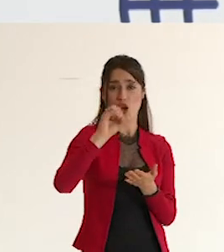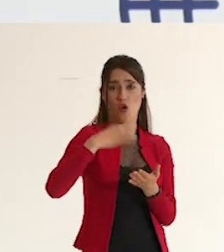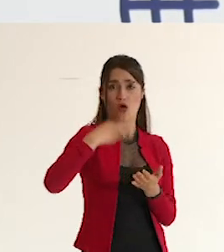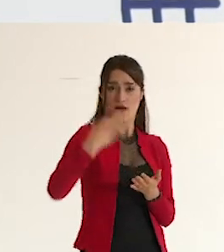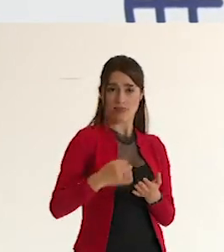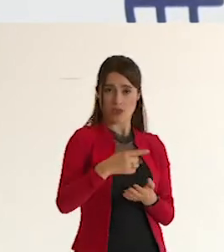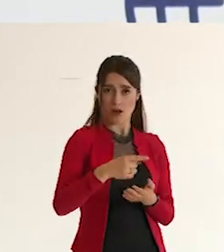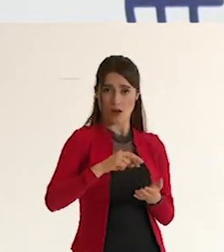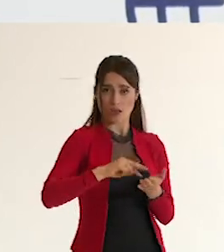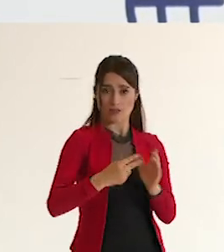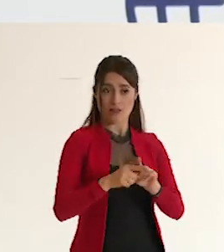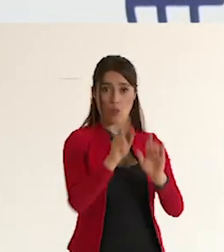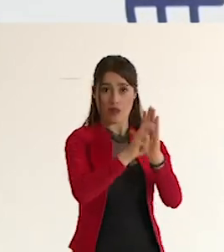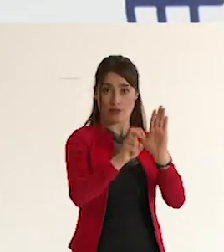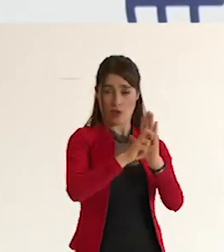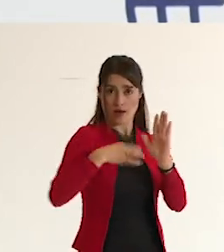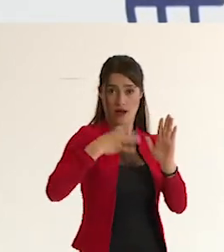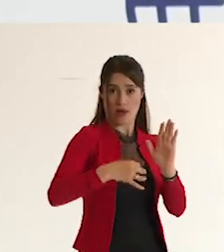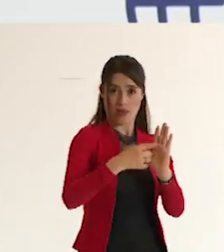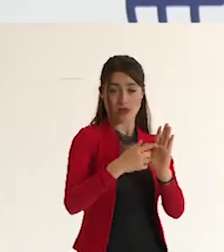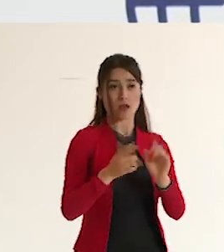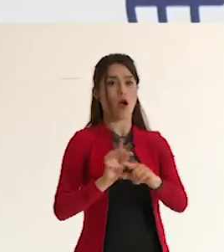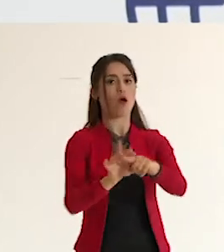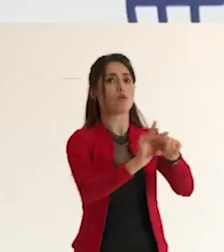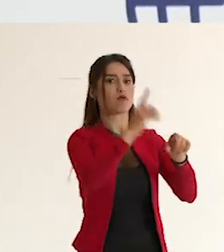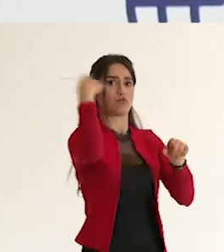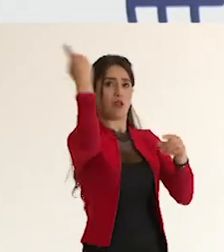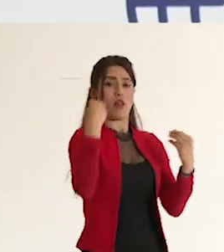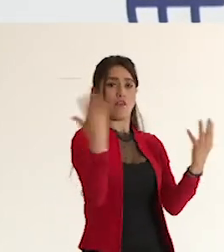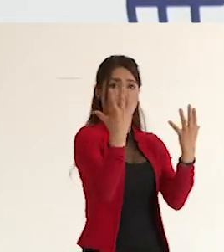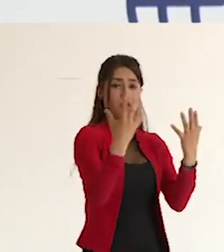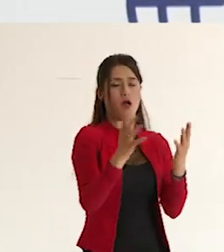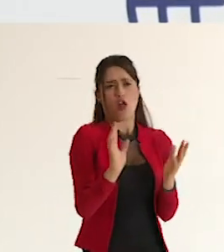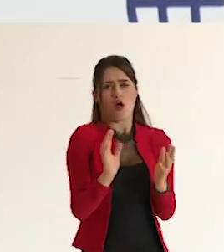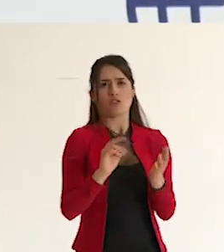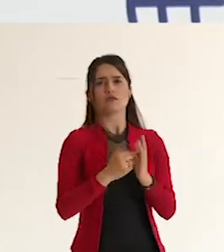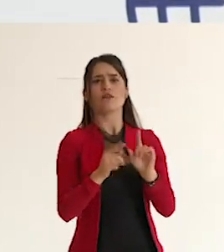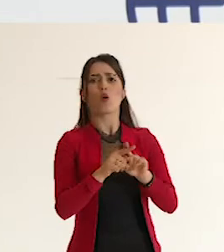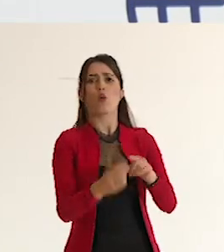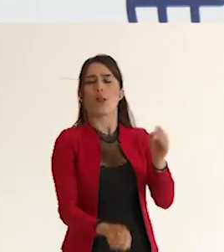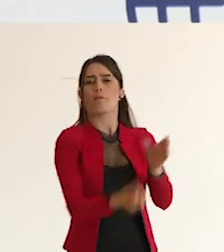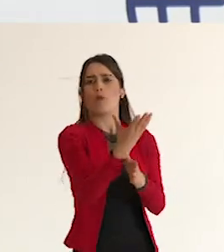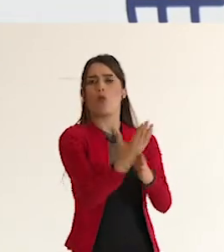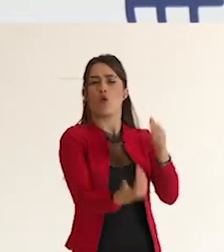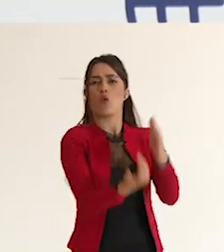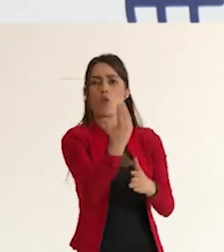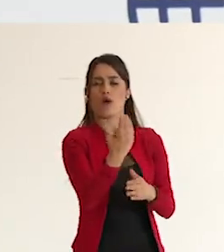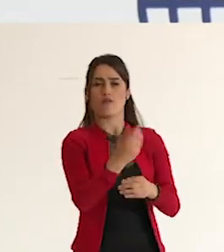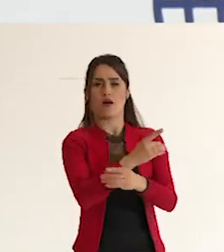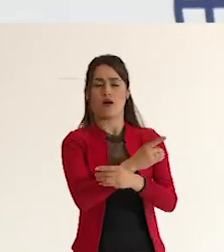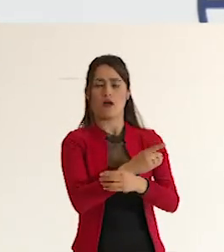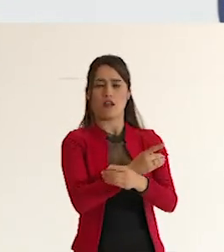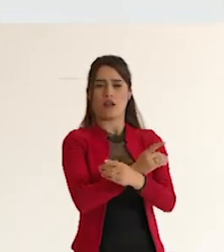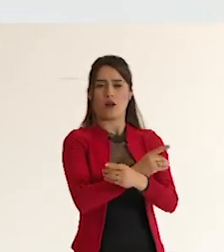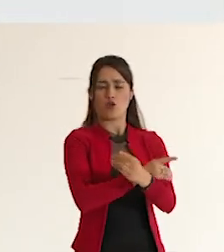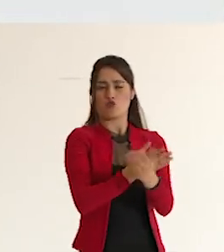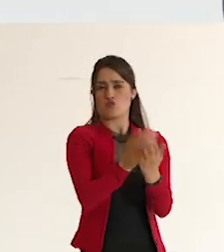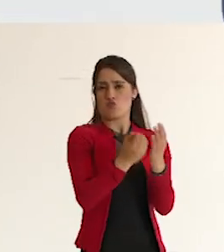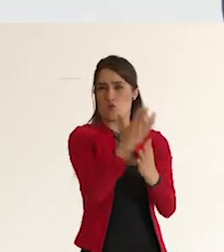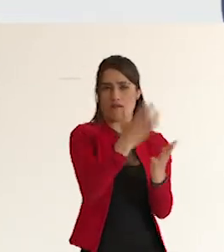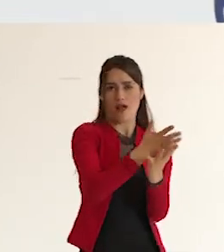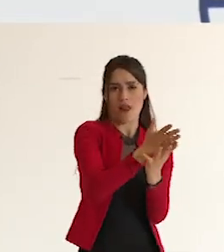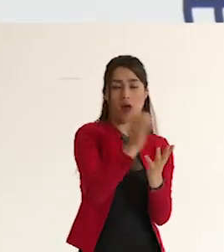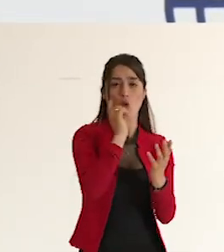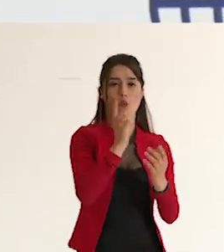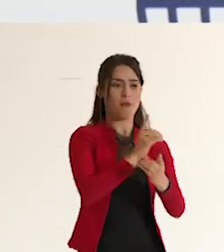de la teoría de ética general a los problemas de la vida es el surgimiento de una disciplina a partir del diálogo interdisciplinario y lo mismo podría uno